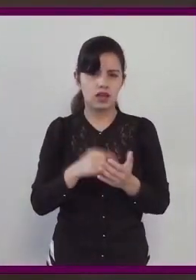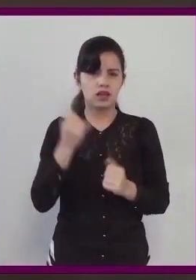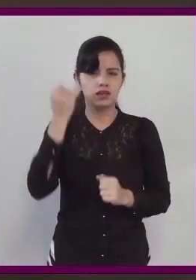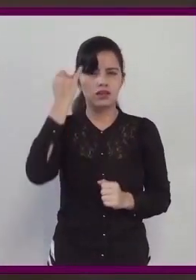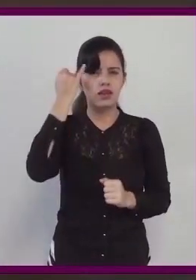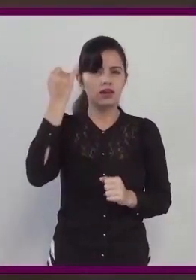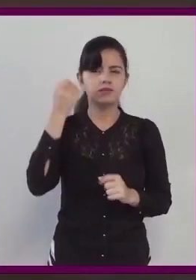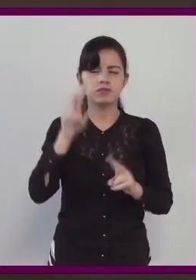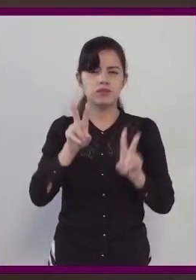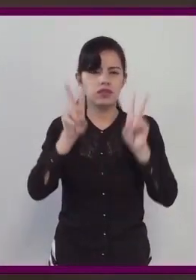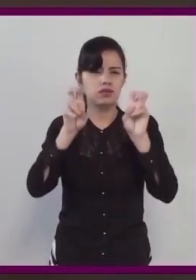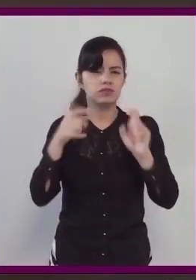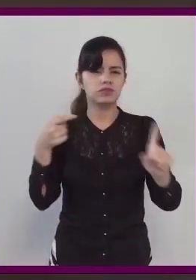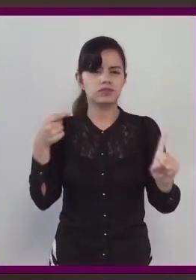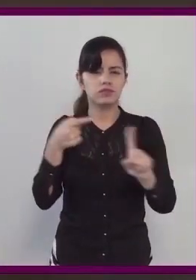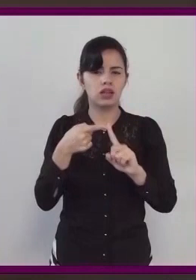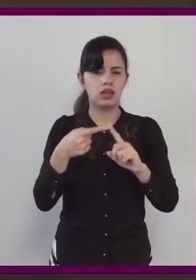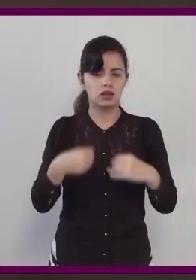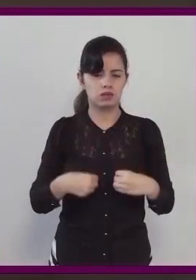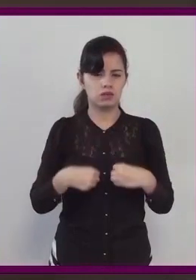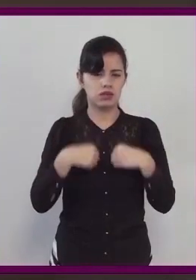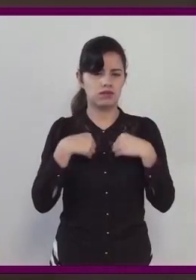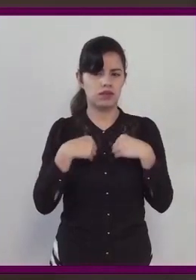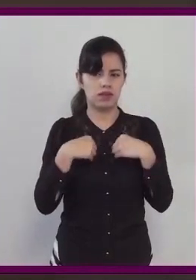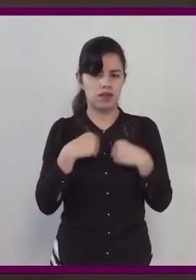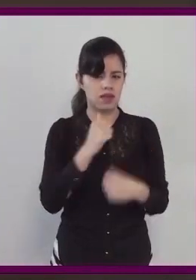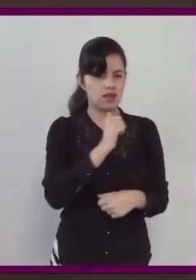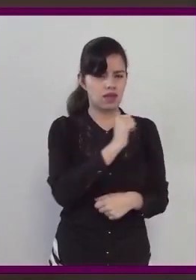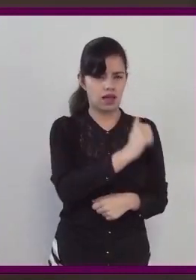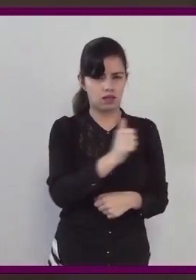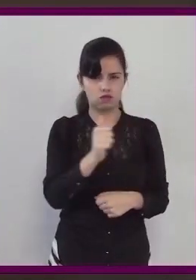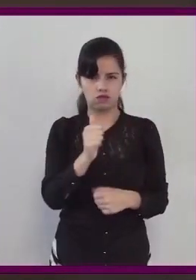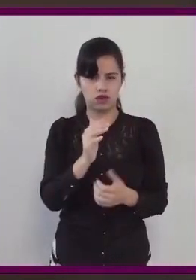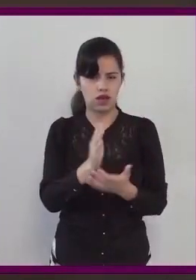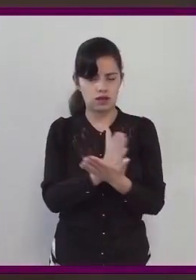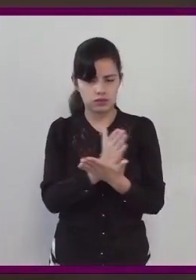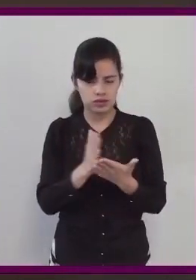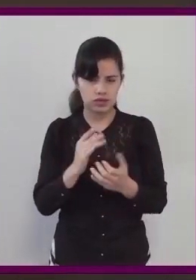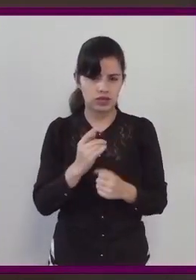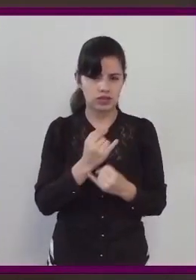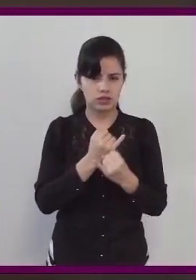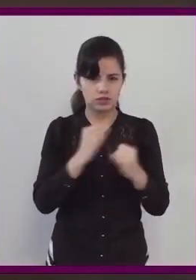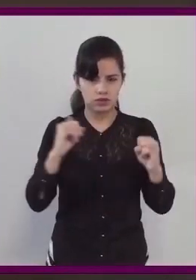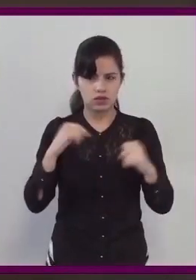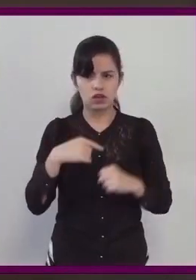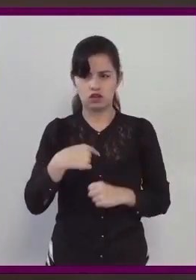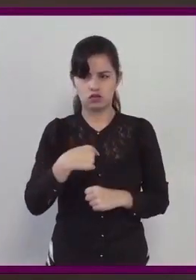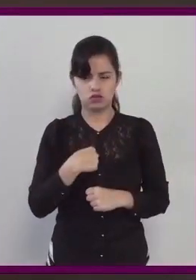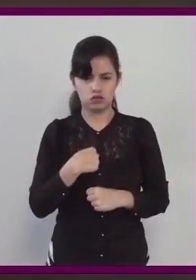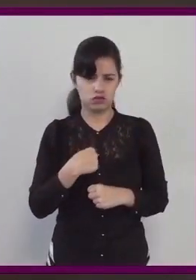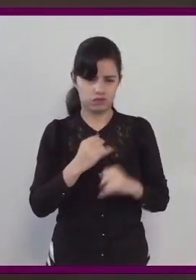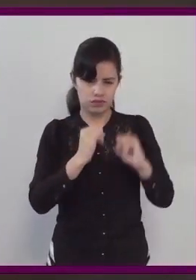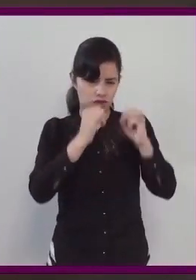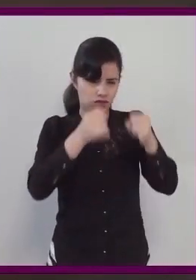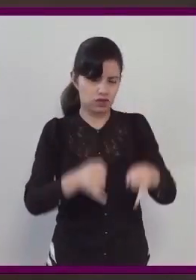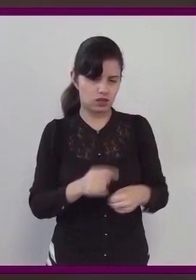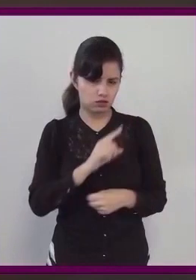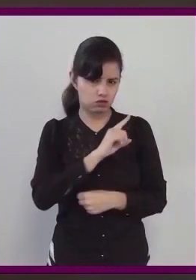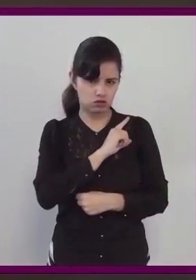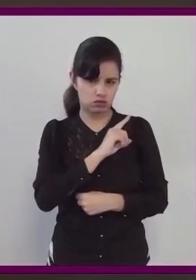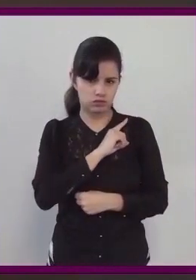idea del vivir individualmente, del formarte como persona individualmente,